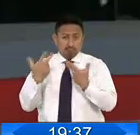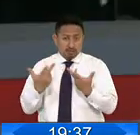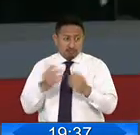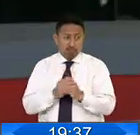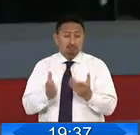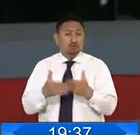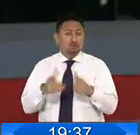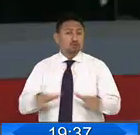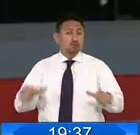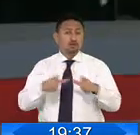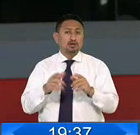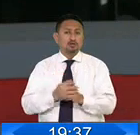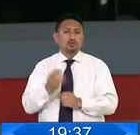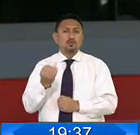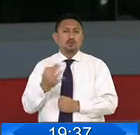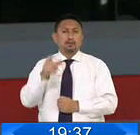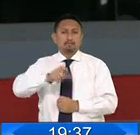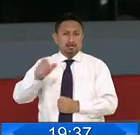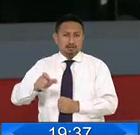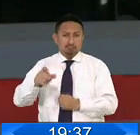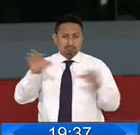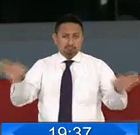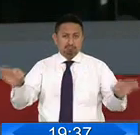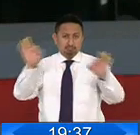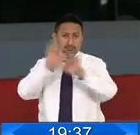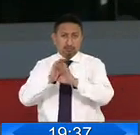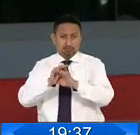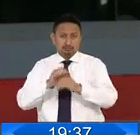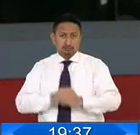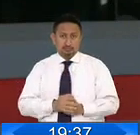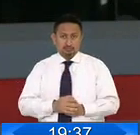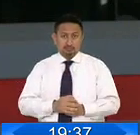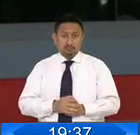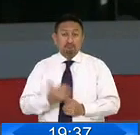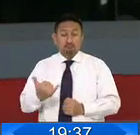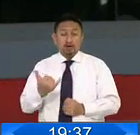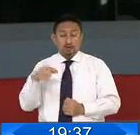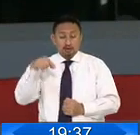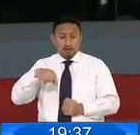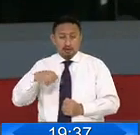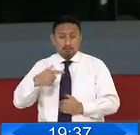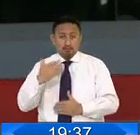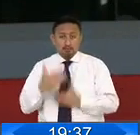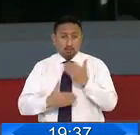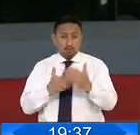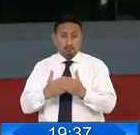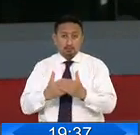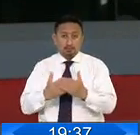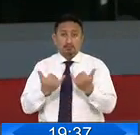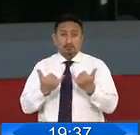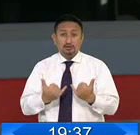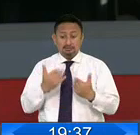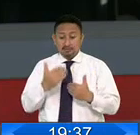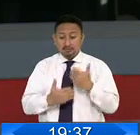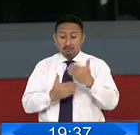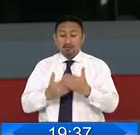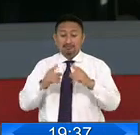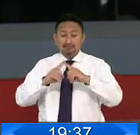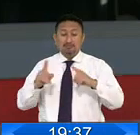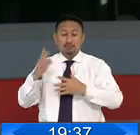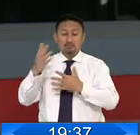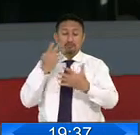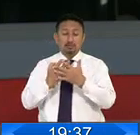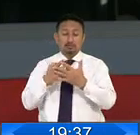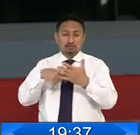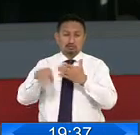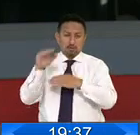fueron trasladados y cuántos son el número de PPLs que están precisamente en este proceso que se está llevando a cabo en diferentes